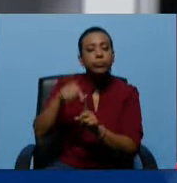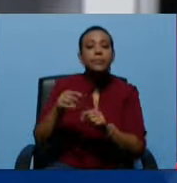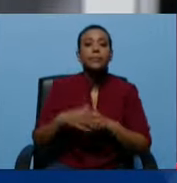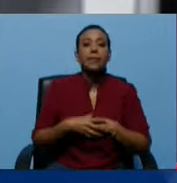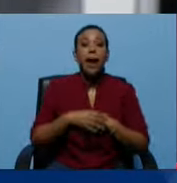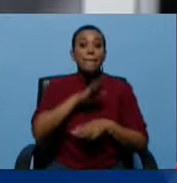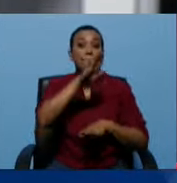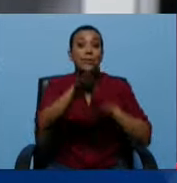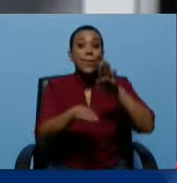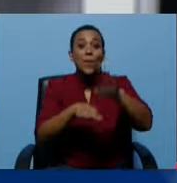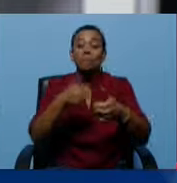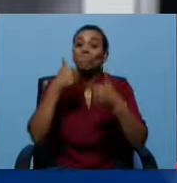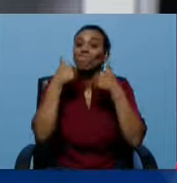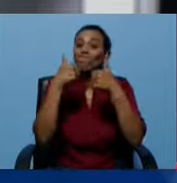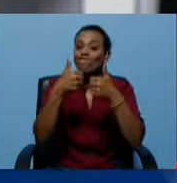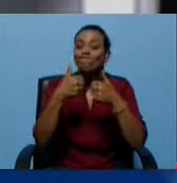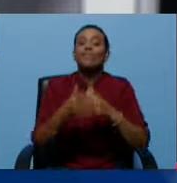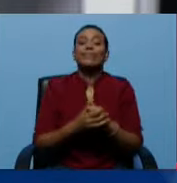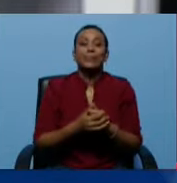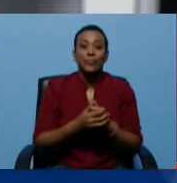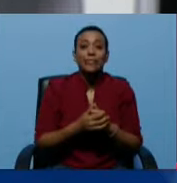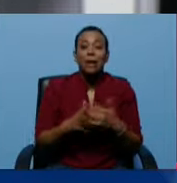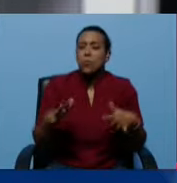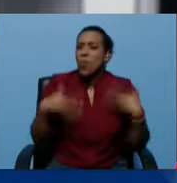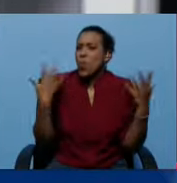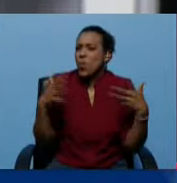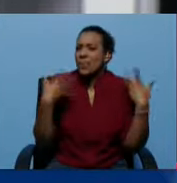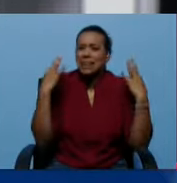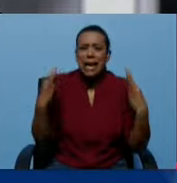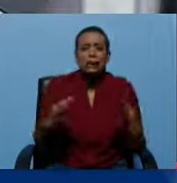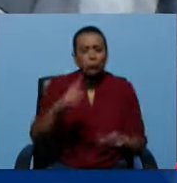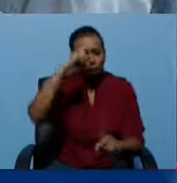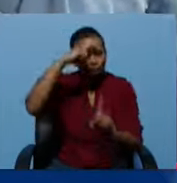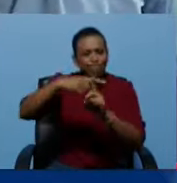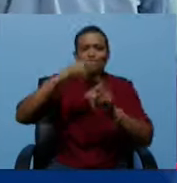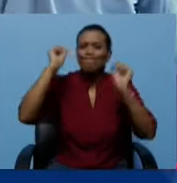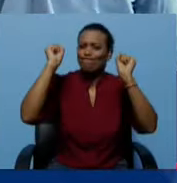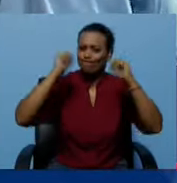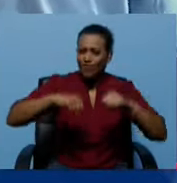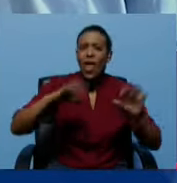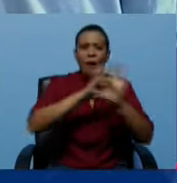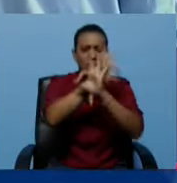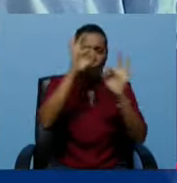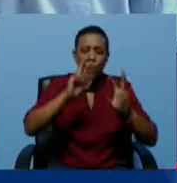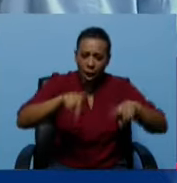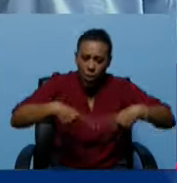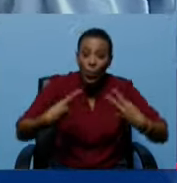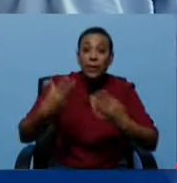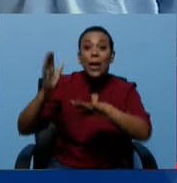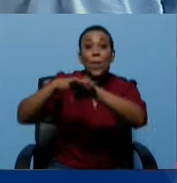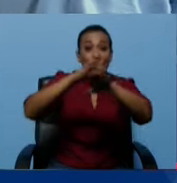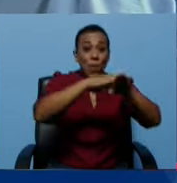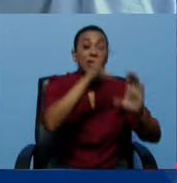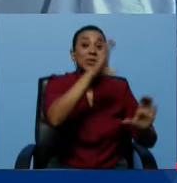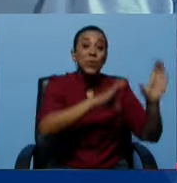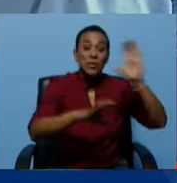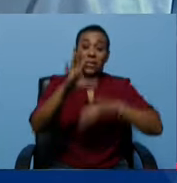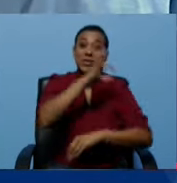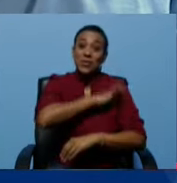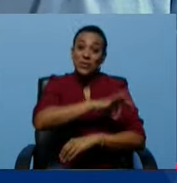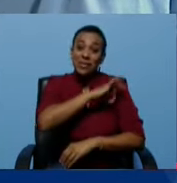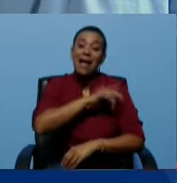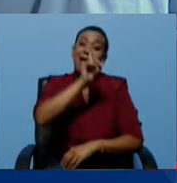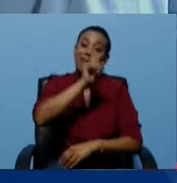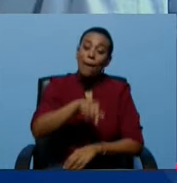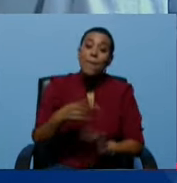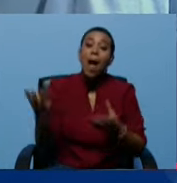dando un paso adelante, presidente. Estamos muy contentos y muy optimistas con esta, y una buena noticia para las ciencias sociales, que